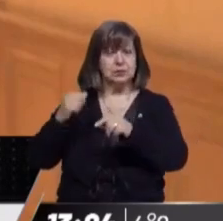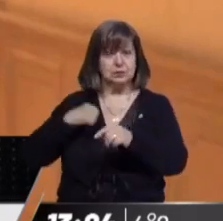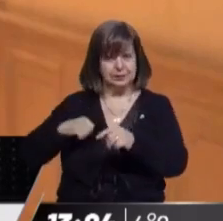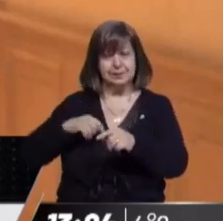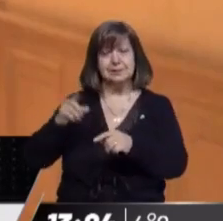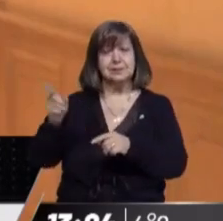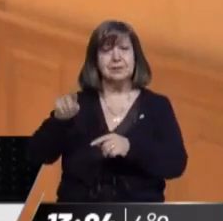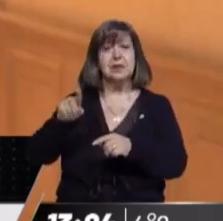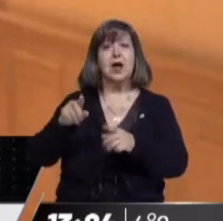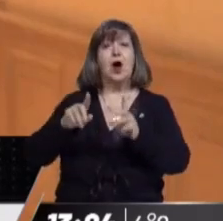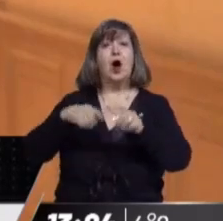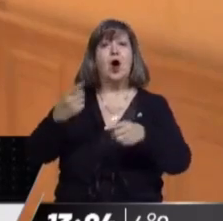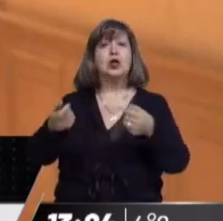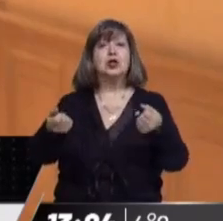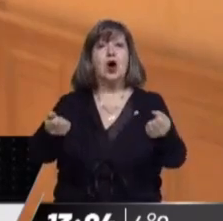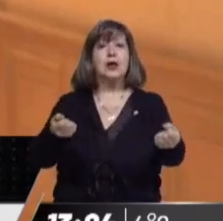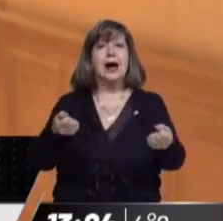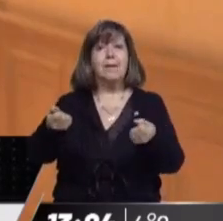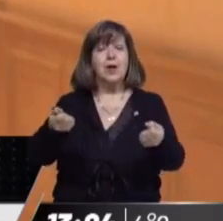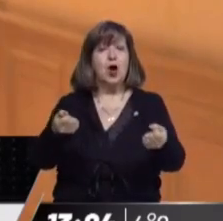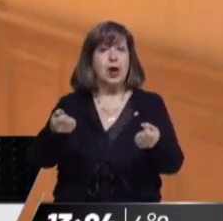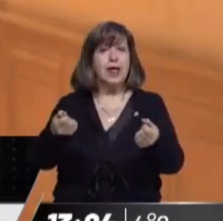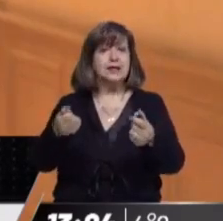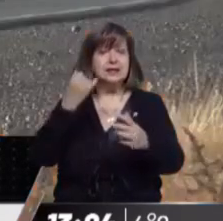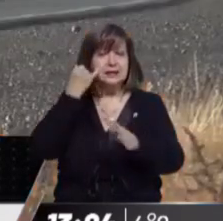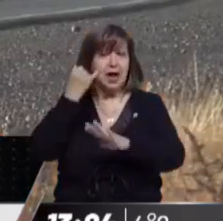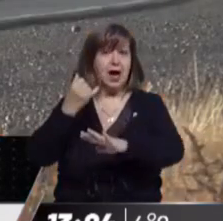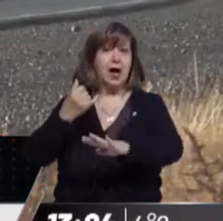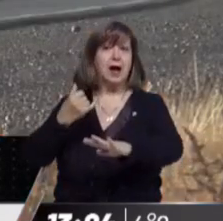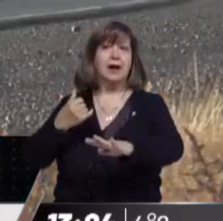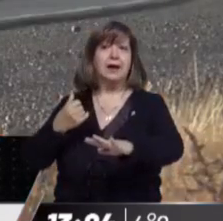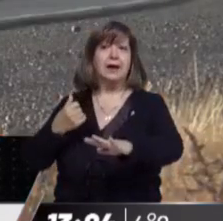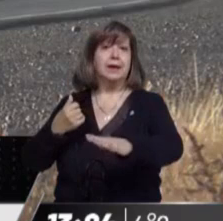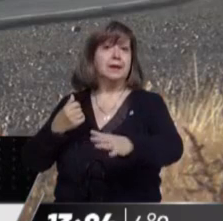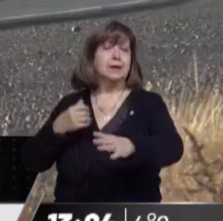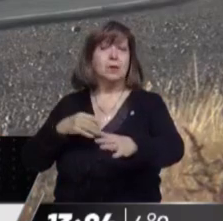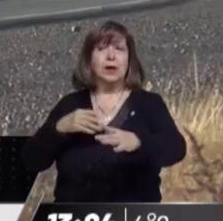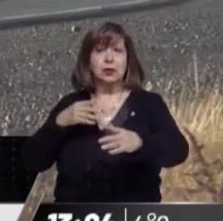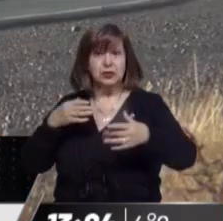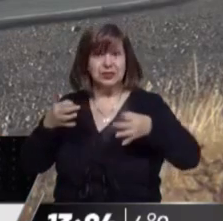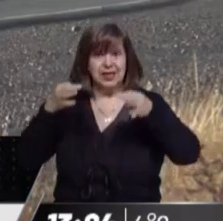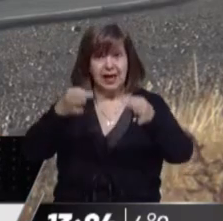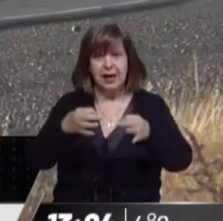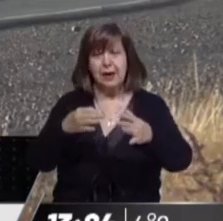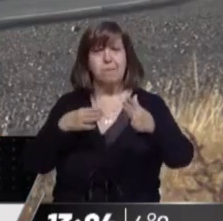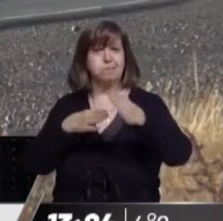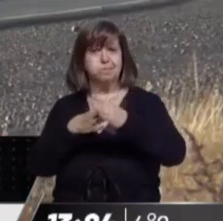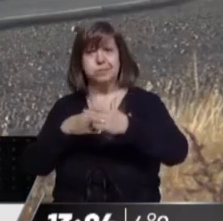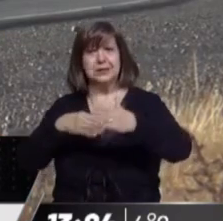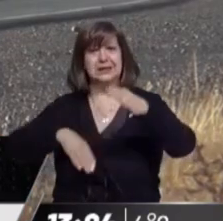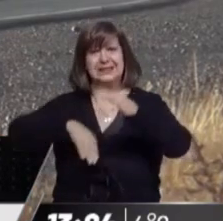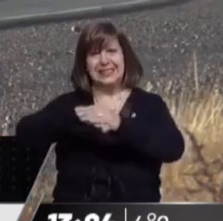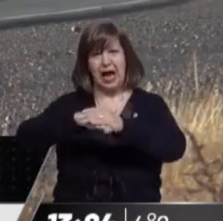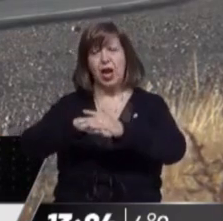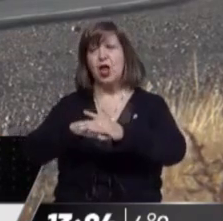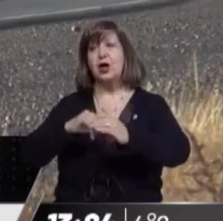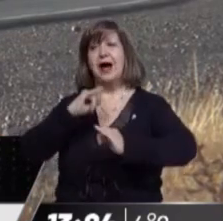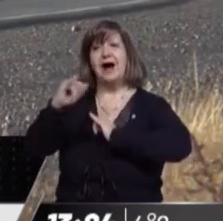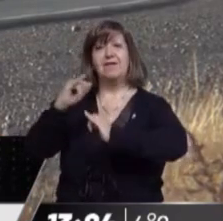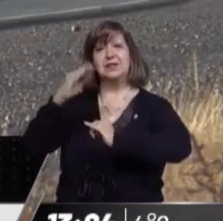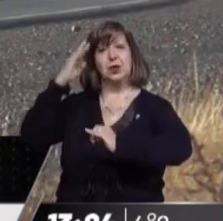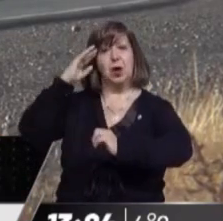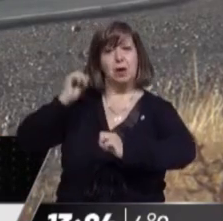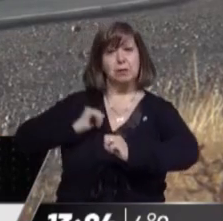que hayan salido y que no tengan potestad de ingreso porque estén los escalones llenos, ya hay aviso a la policía, tanto